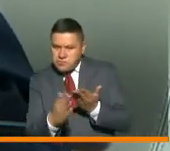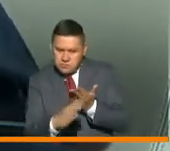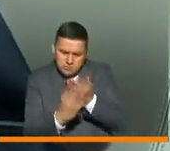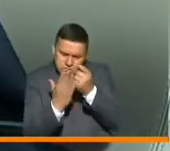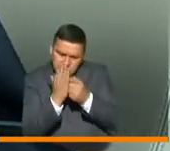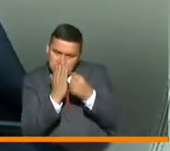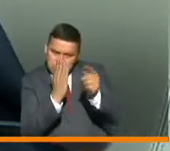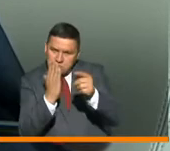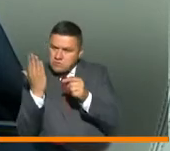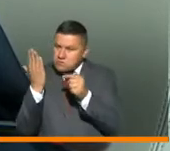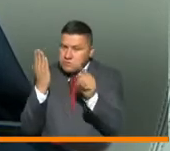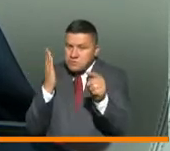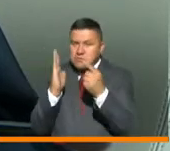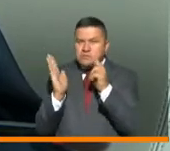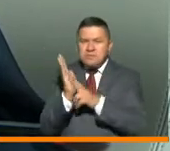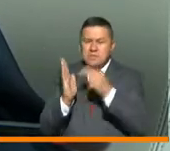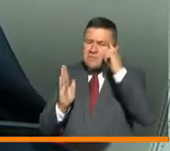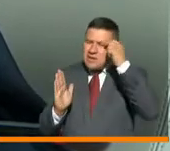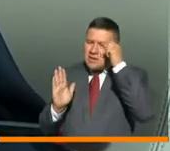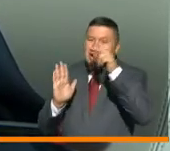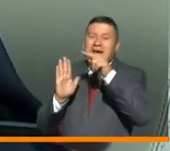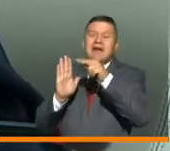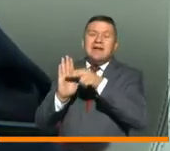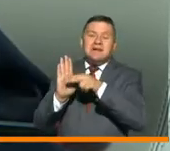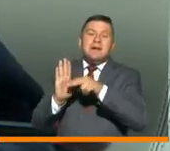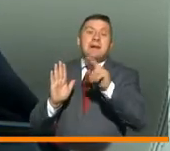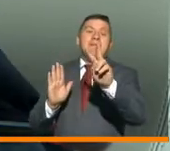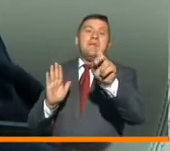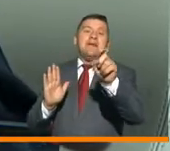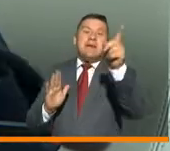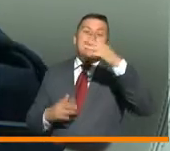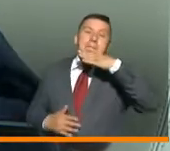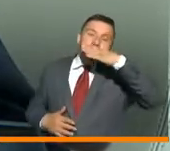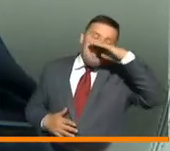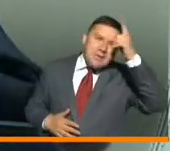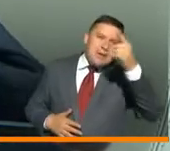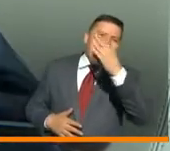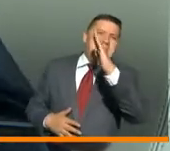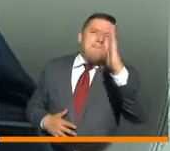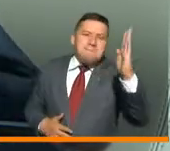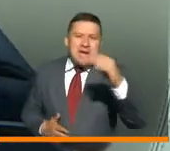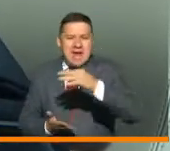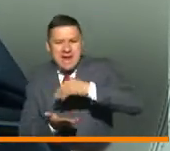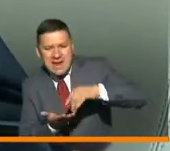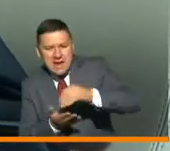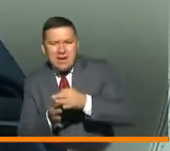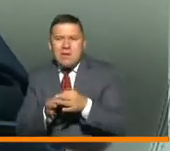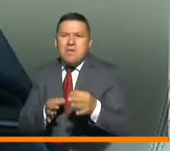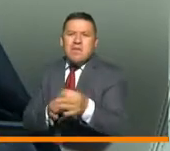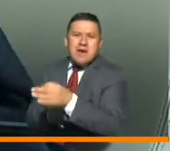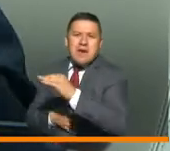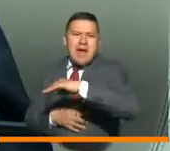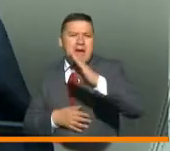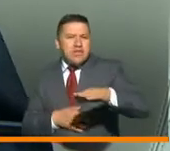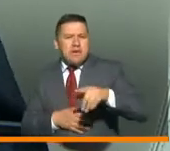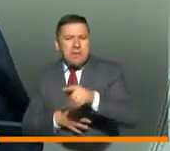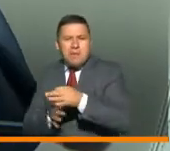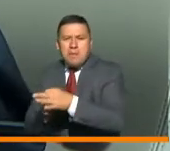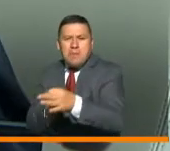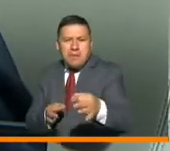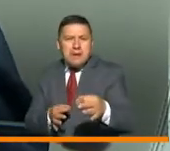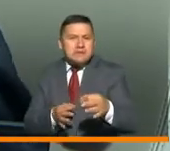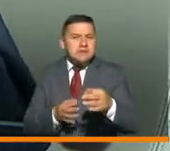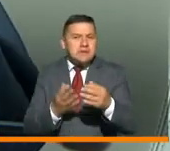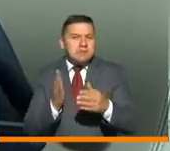rigurosas, recordemos la circular 26, por ello ciudades como Medellín, como Barranquilla, Atlántico, municipios de Antioquia, dado